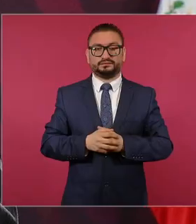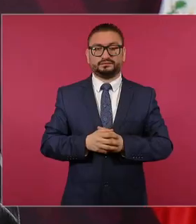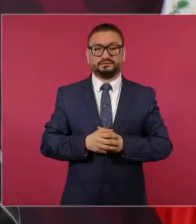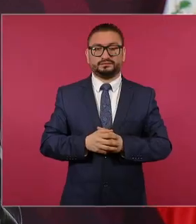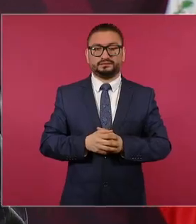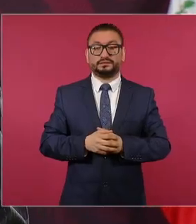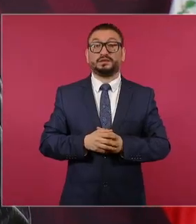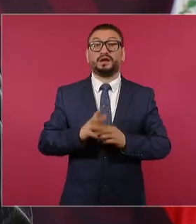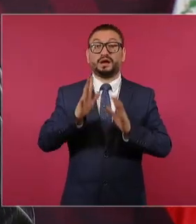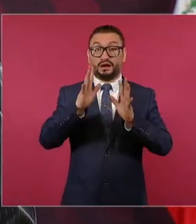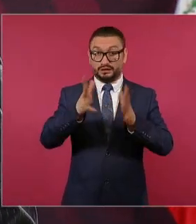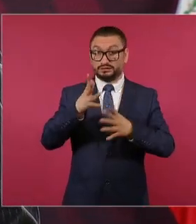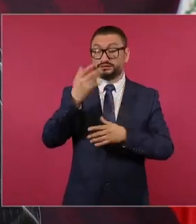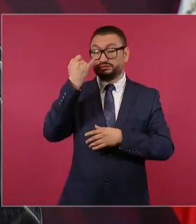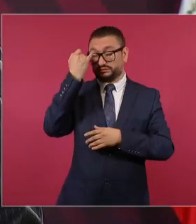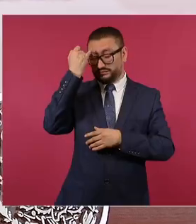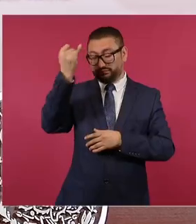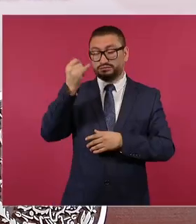Así estaba, ¿eh?